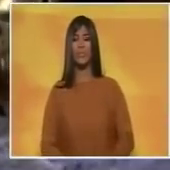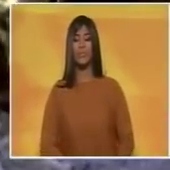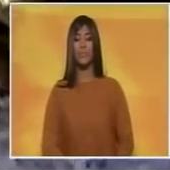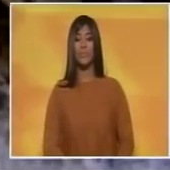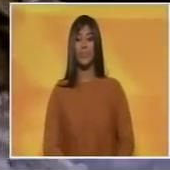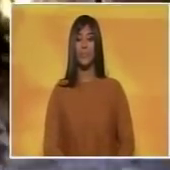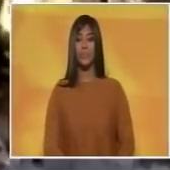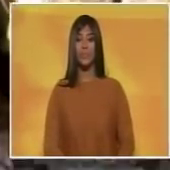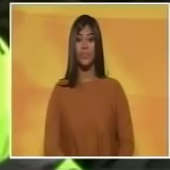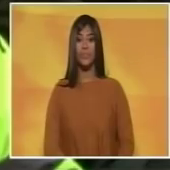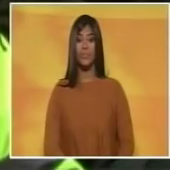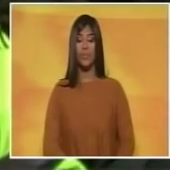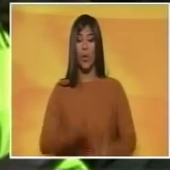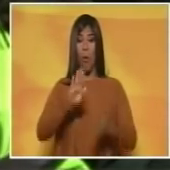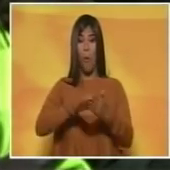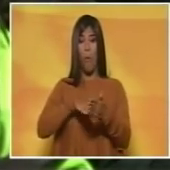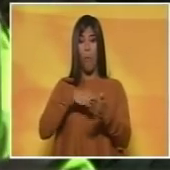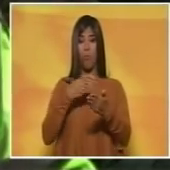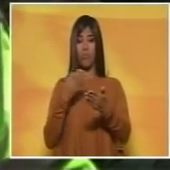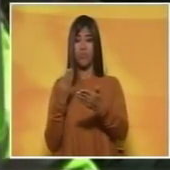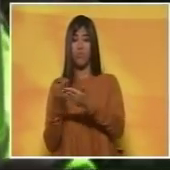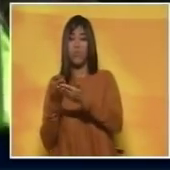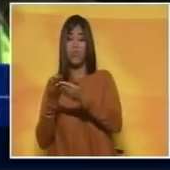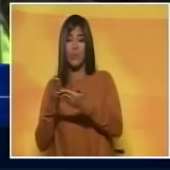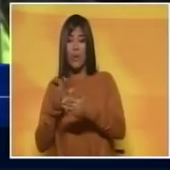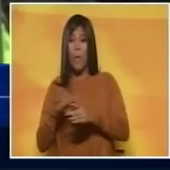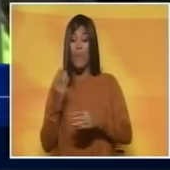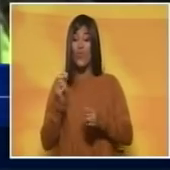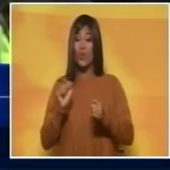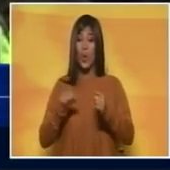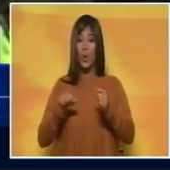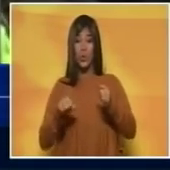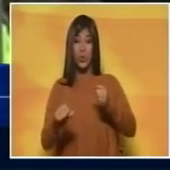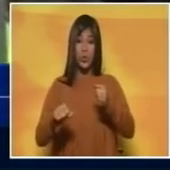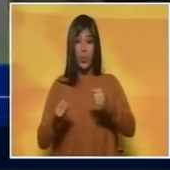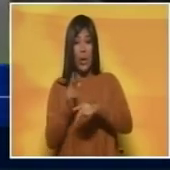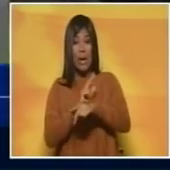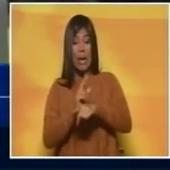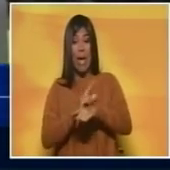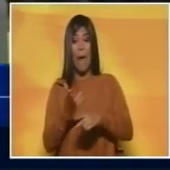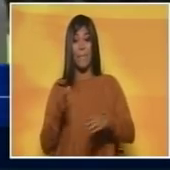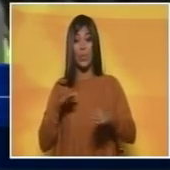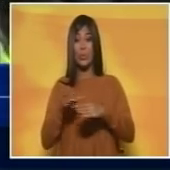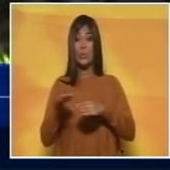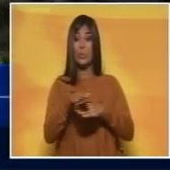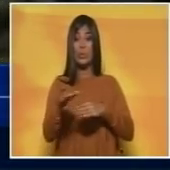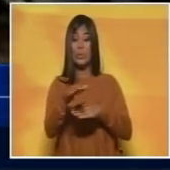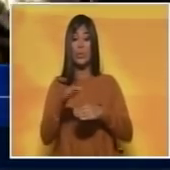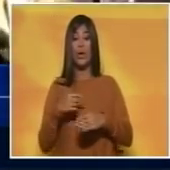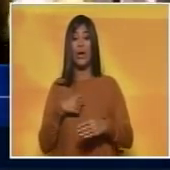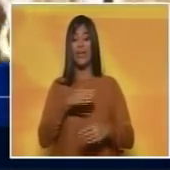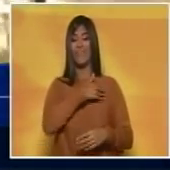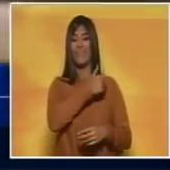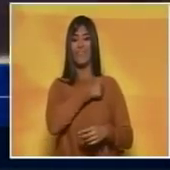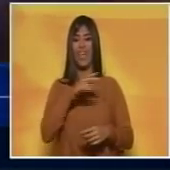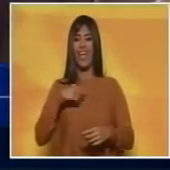y Uyuni se volcó aparentemente por exceso de velocidad. El director de tránsito Bernardo Isnado